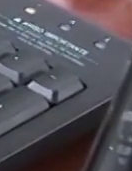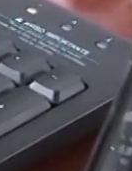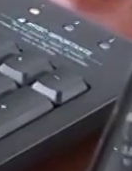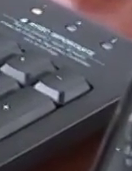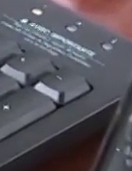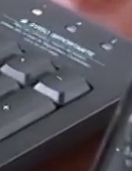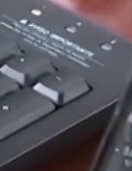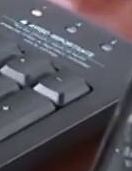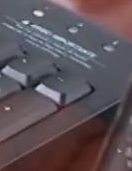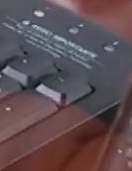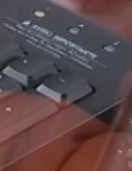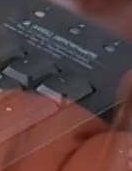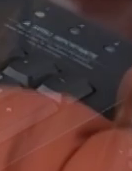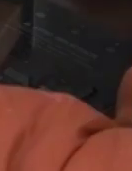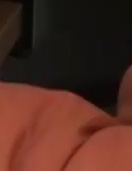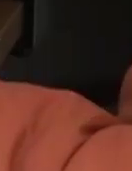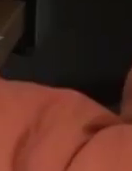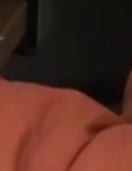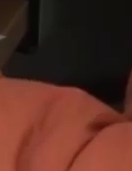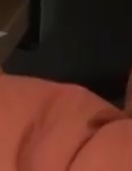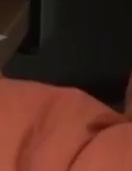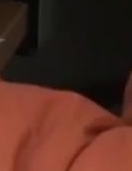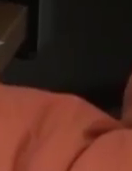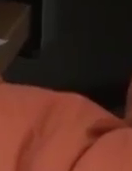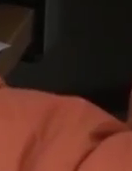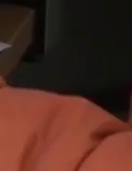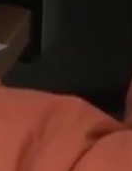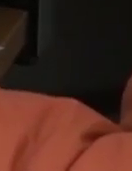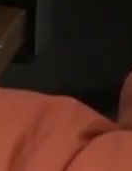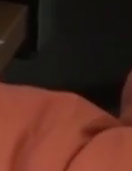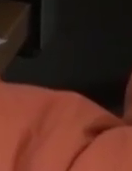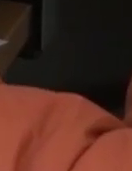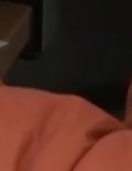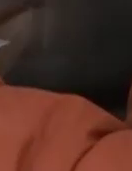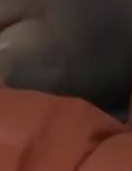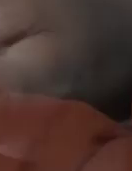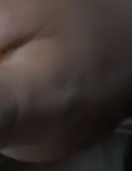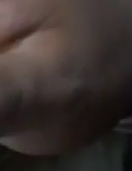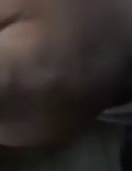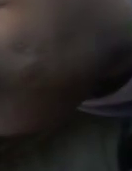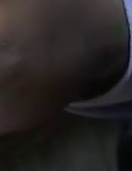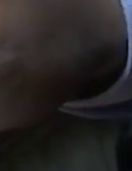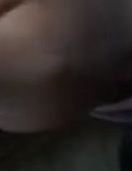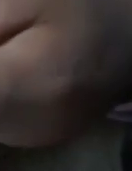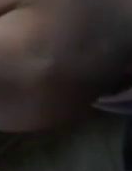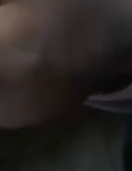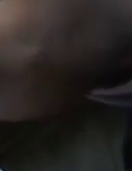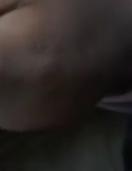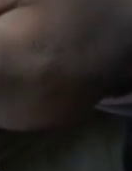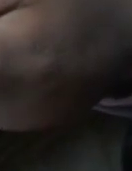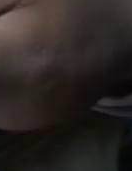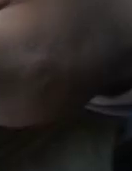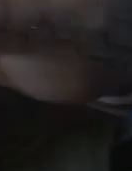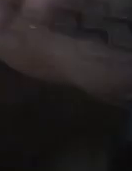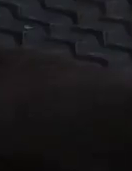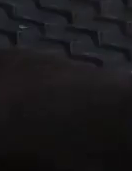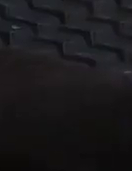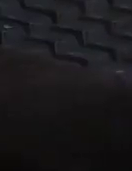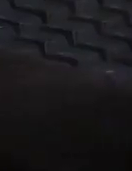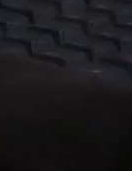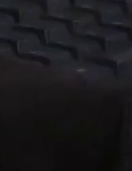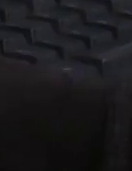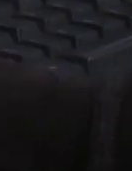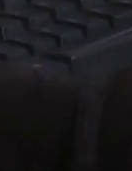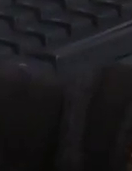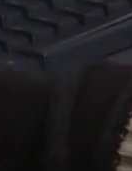usar redes privadas y actualizar sus contraseñas. Asimismo, verificar que el sitio web esté